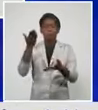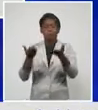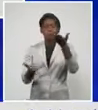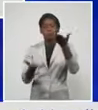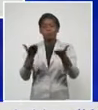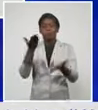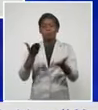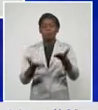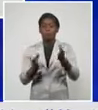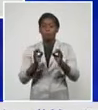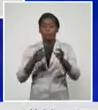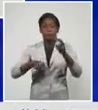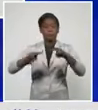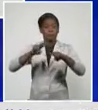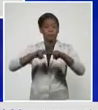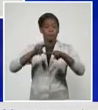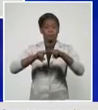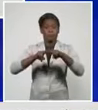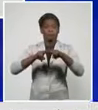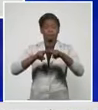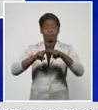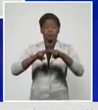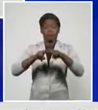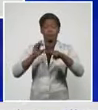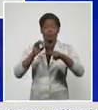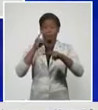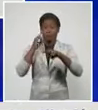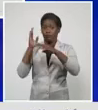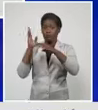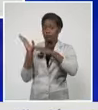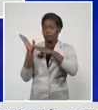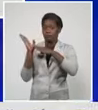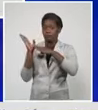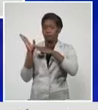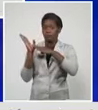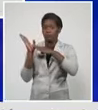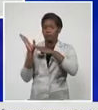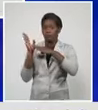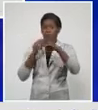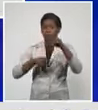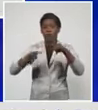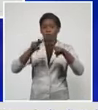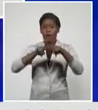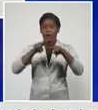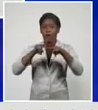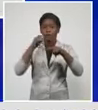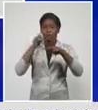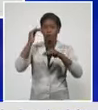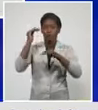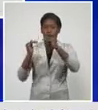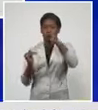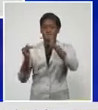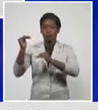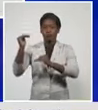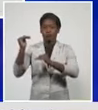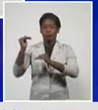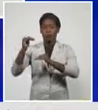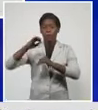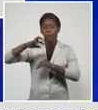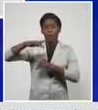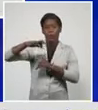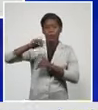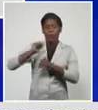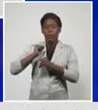Ahí La Habana, fíjense, o sea, va de las que tienen mayores tasas a menos. La Habana, Pinar del